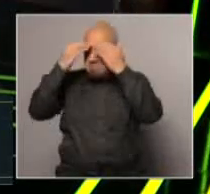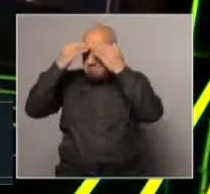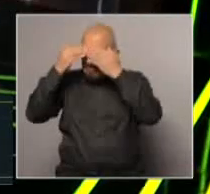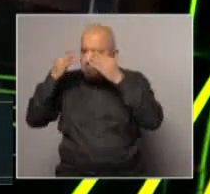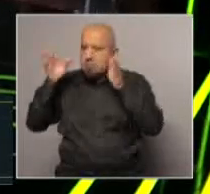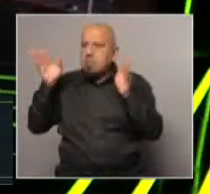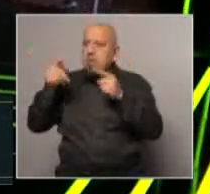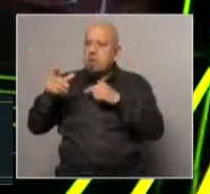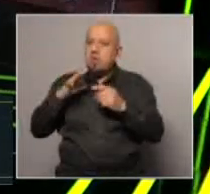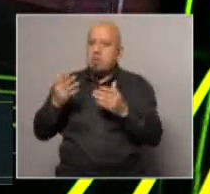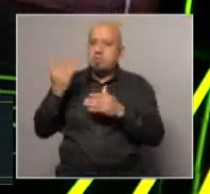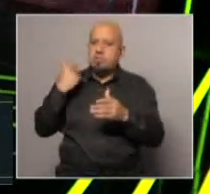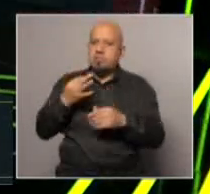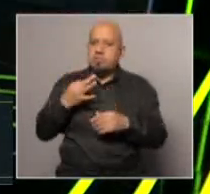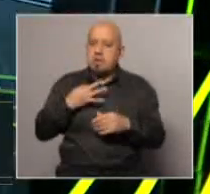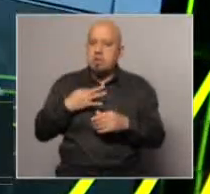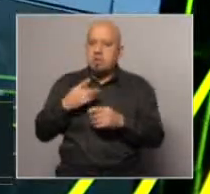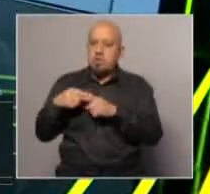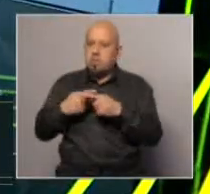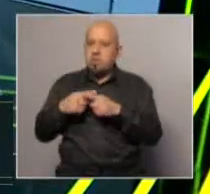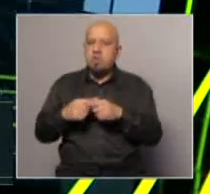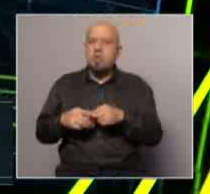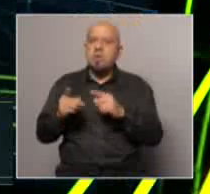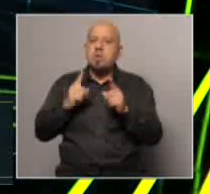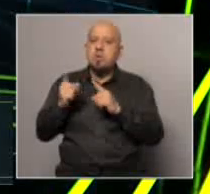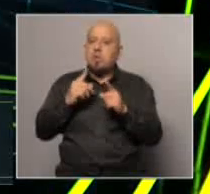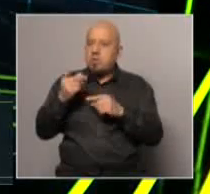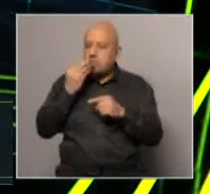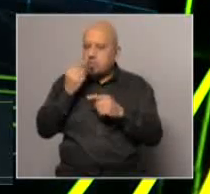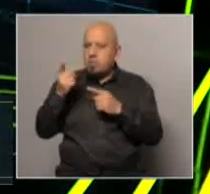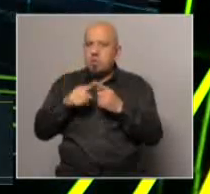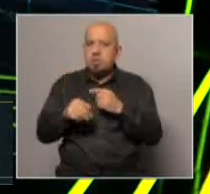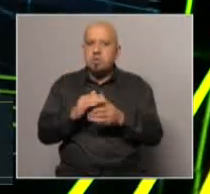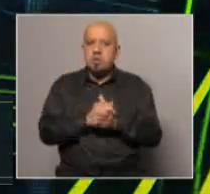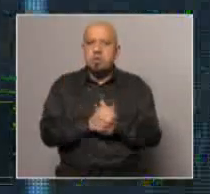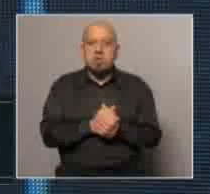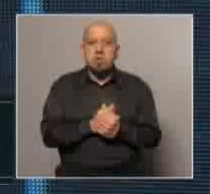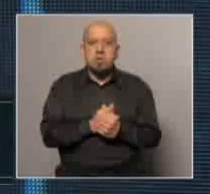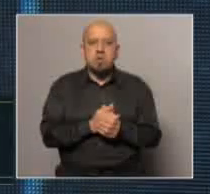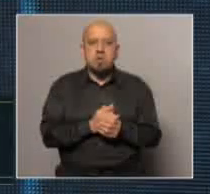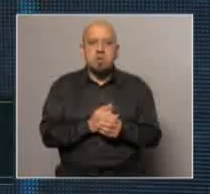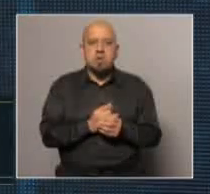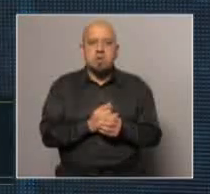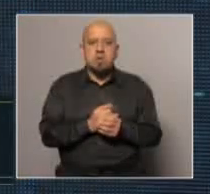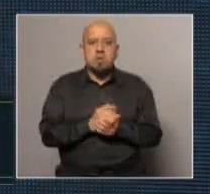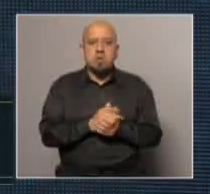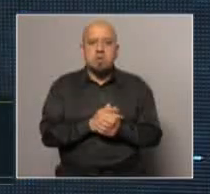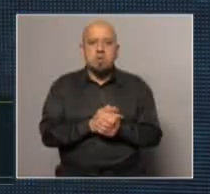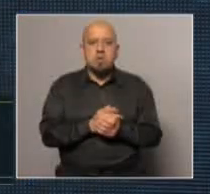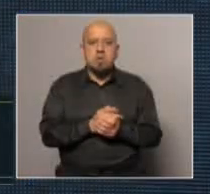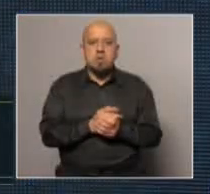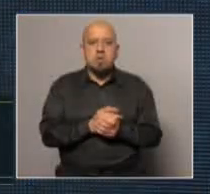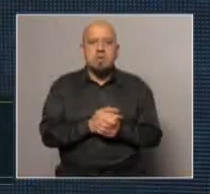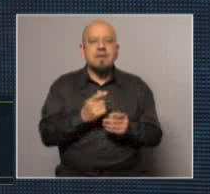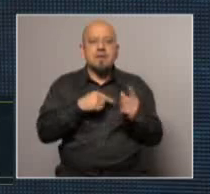menos públicamente. ¿Le vino curiosidad alguna vez y probó? Sí, probé cannabis. Sí. ¿Y probé marihuana? Me da